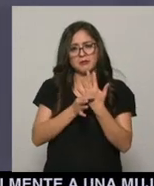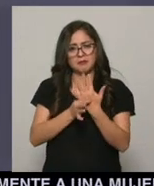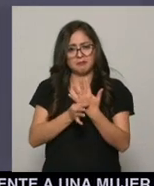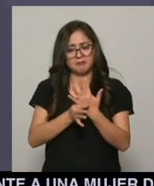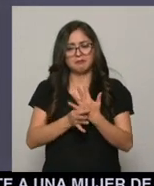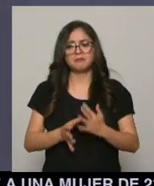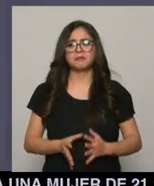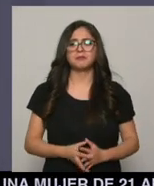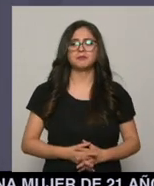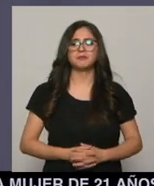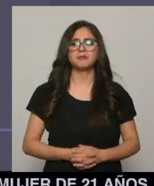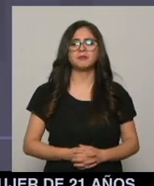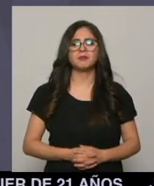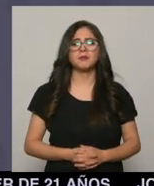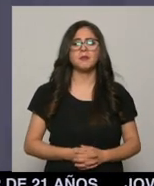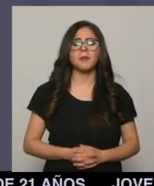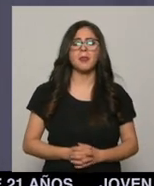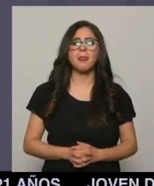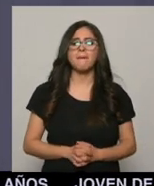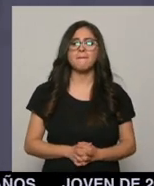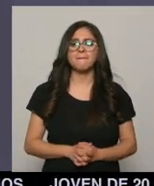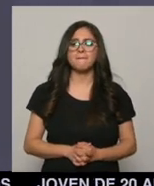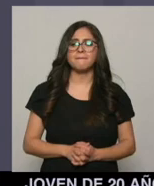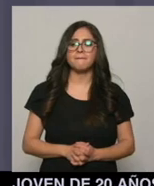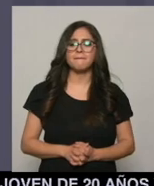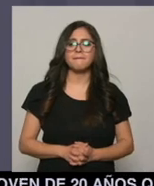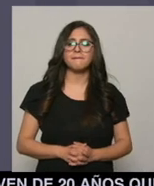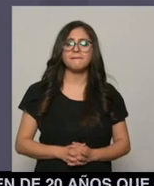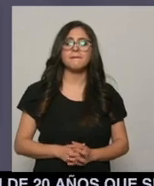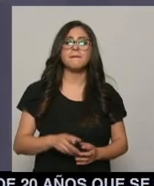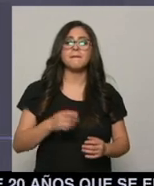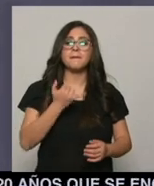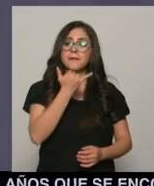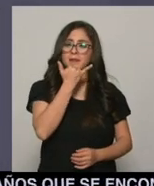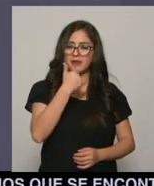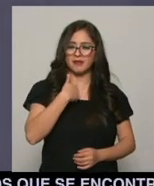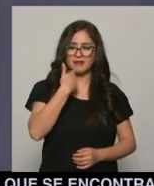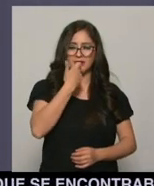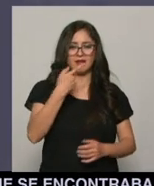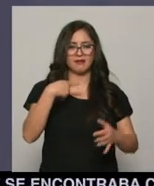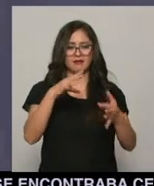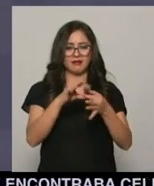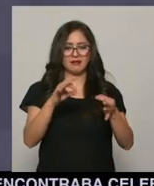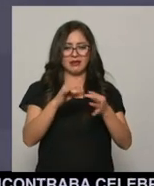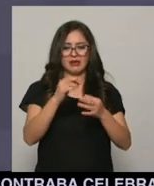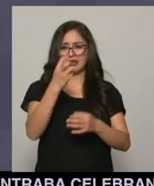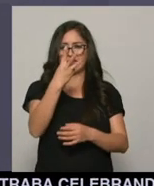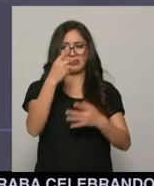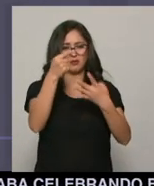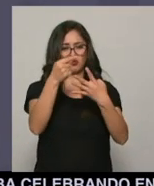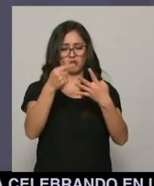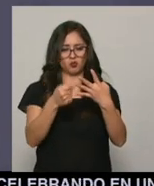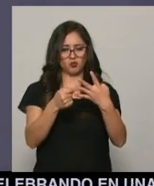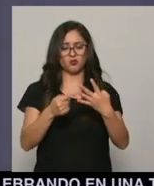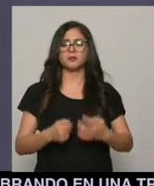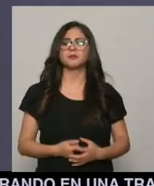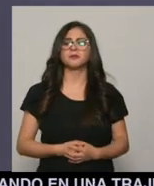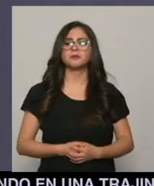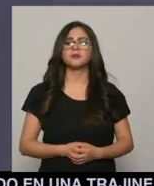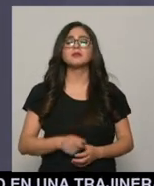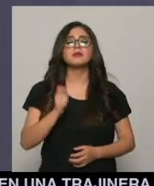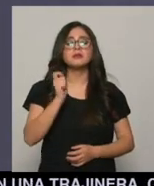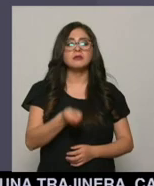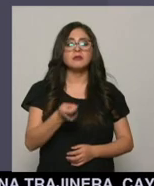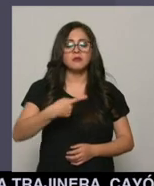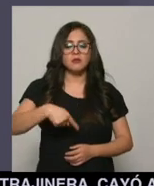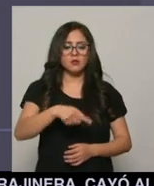algo muy rápido. Son 3 puntos. Primero, me preocupa mucho que la estrategia de